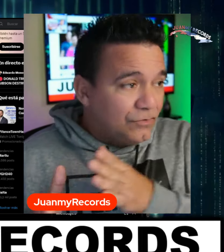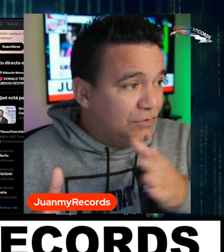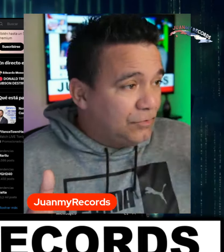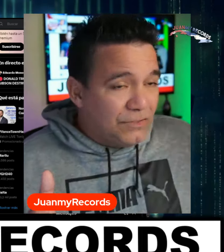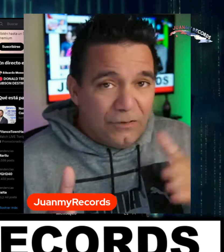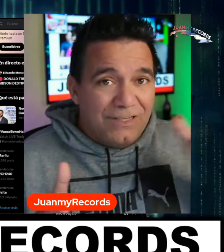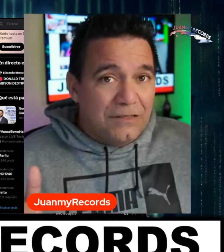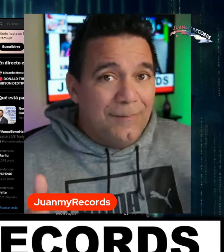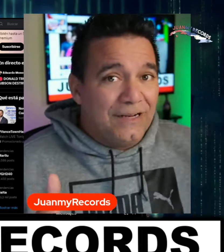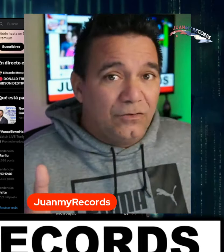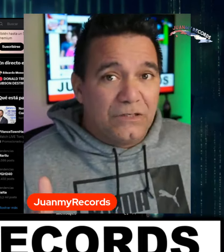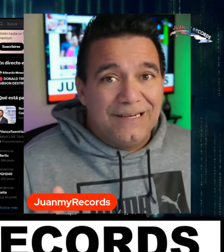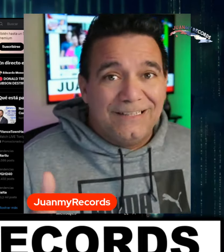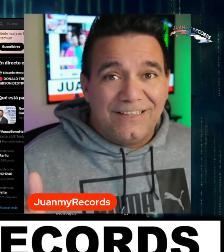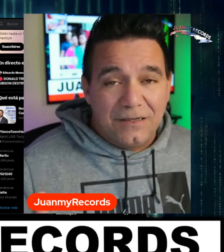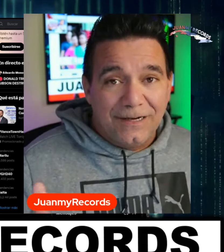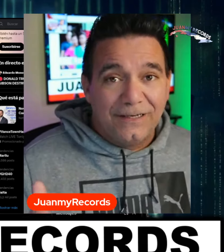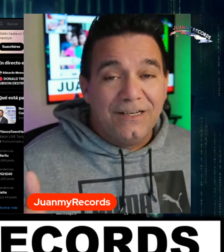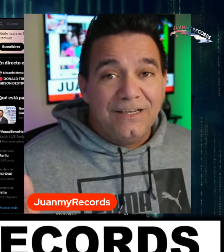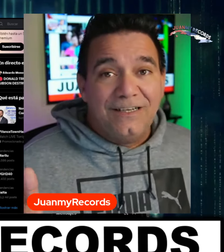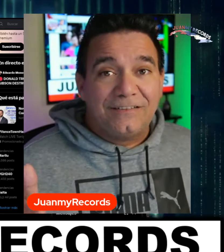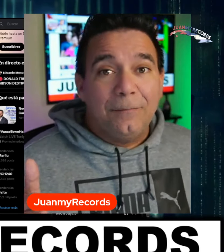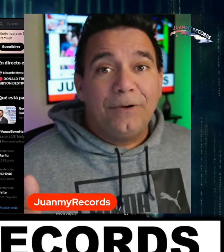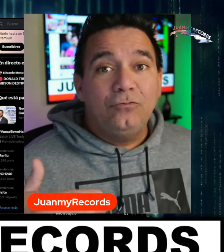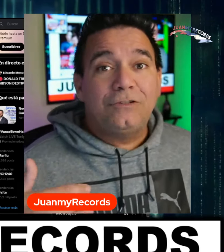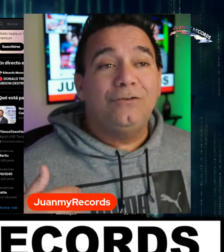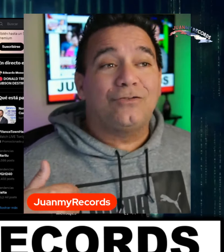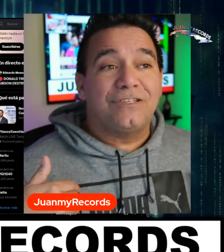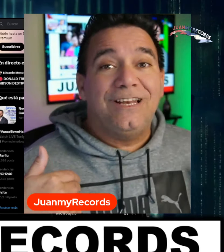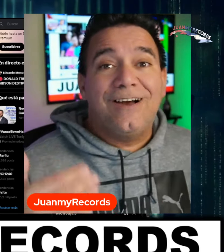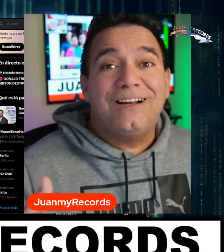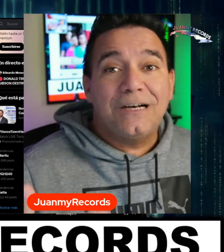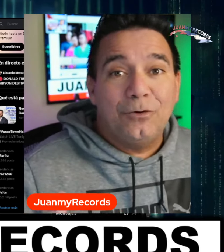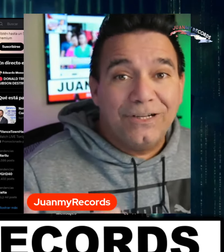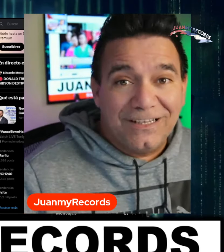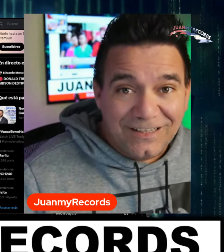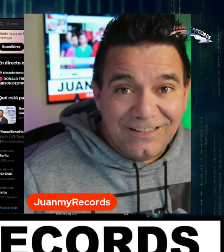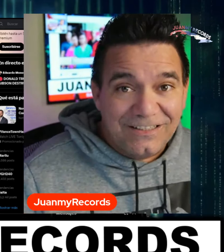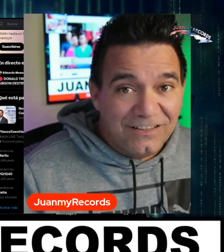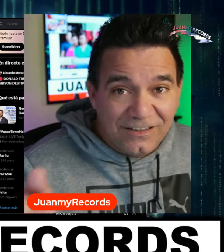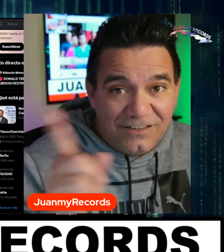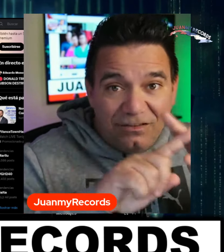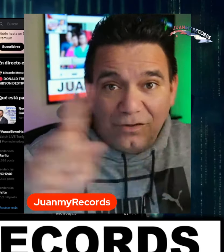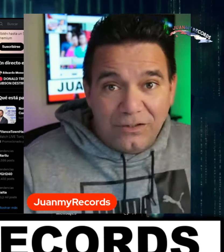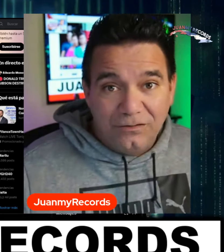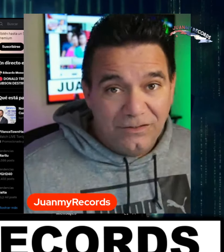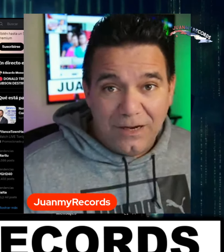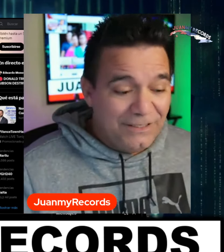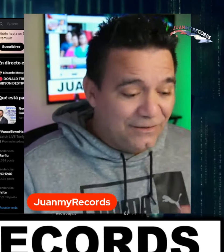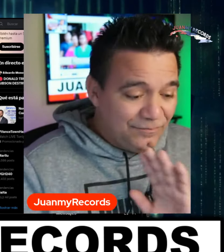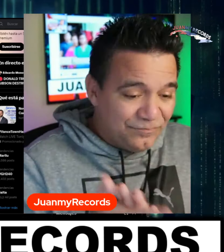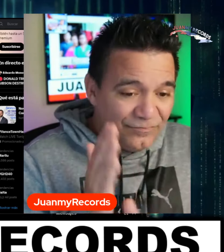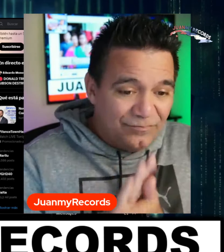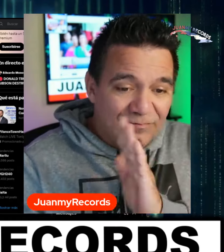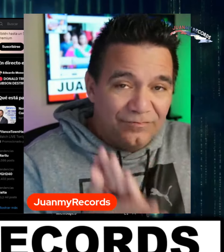perdieron, no sé, una semana, 2 semanas, 3 semanas. Le están preguntando si le van a reponer esa leche y está diciendo que no. Ya